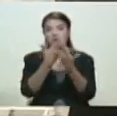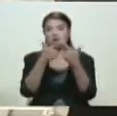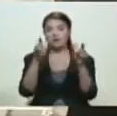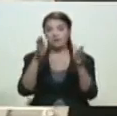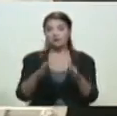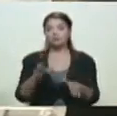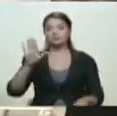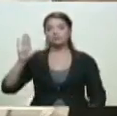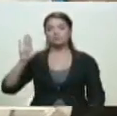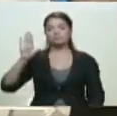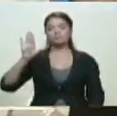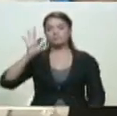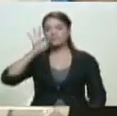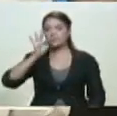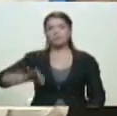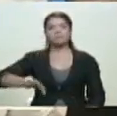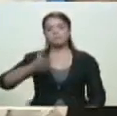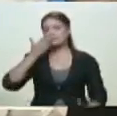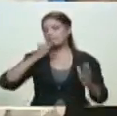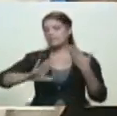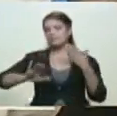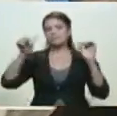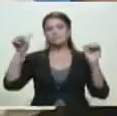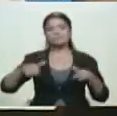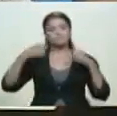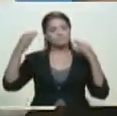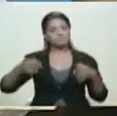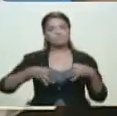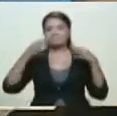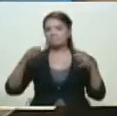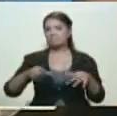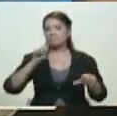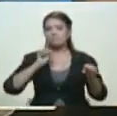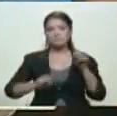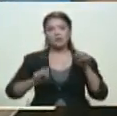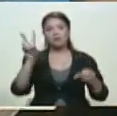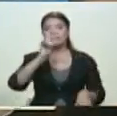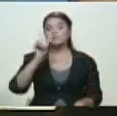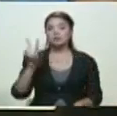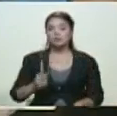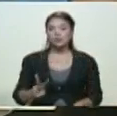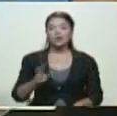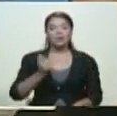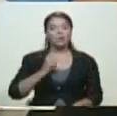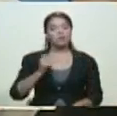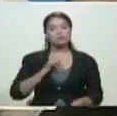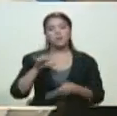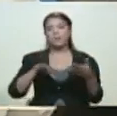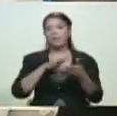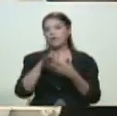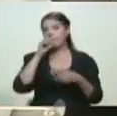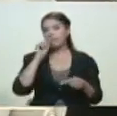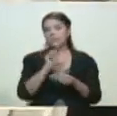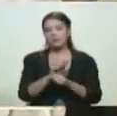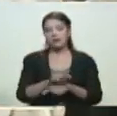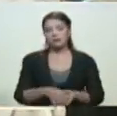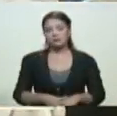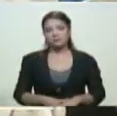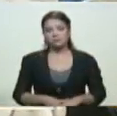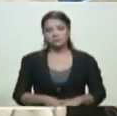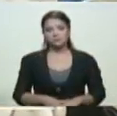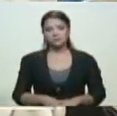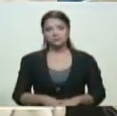hemos jurado y lo juraremos por siempre, cada minuto, defender a Venezuela de cualquier tipo de amenaza